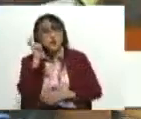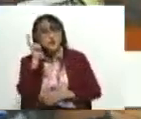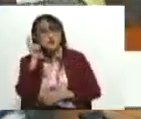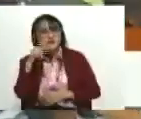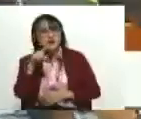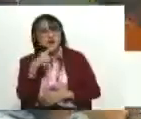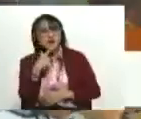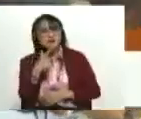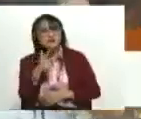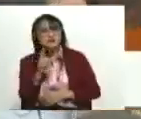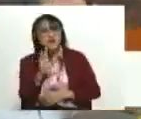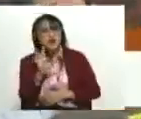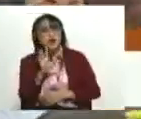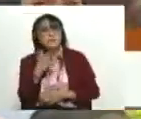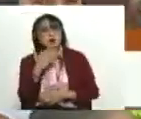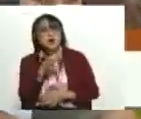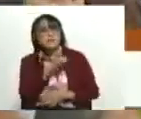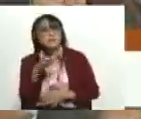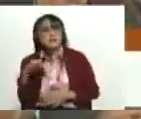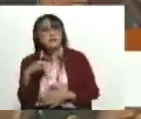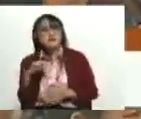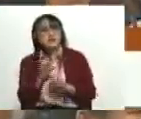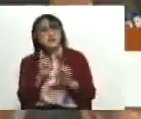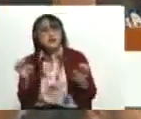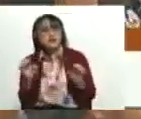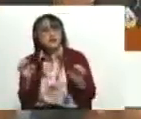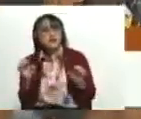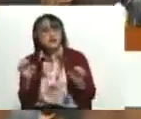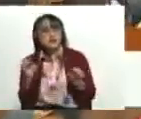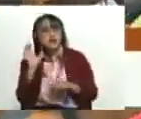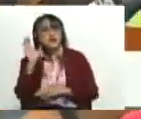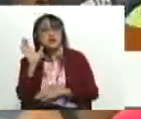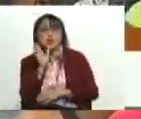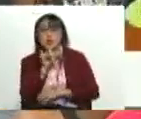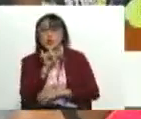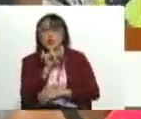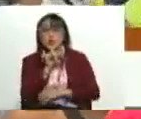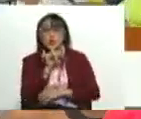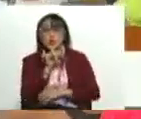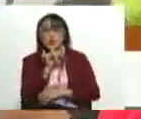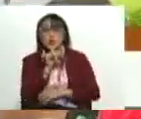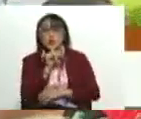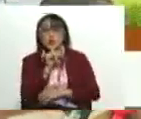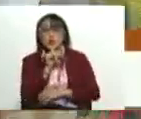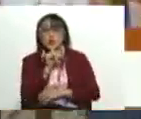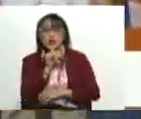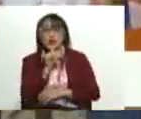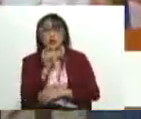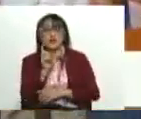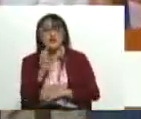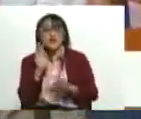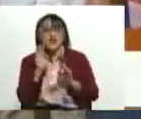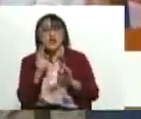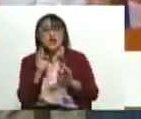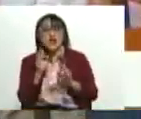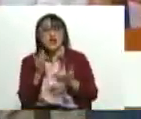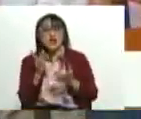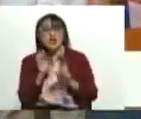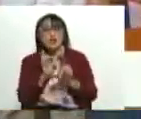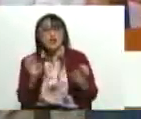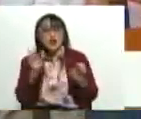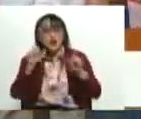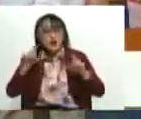y dicen, no, vamos a privatizar la salud, la educación, porque el Estado no tiene que educar a nadie. Eso es